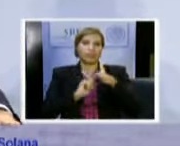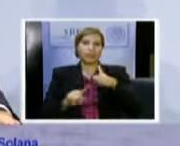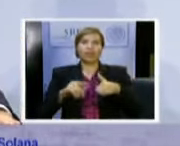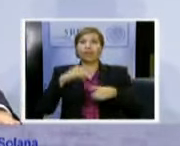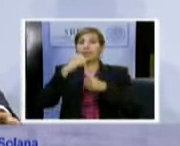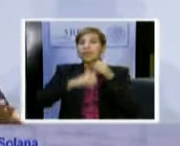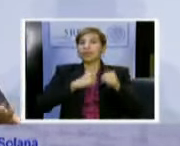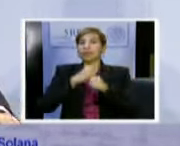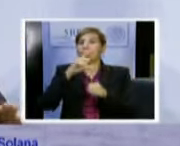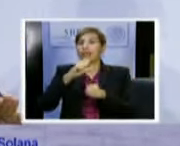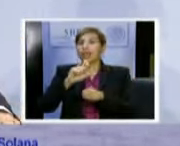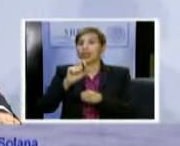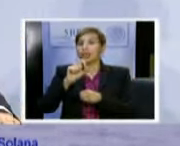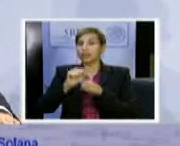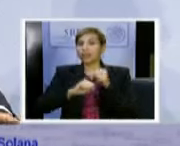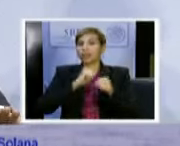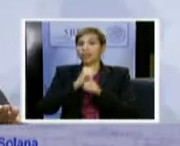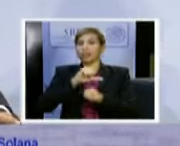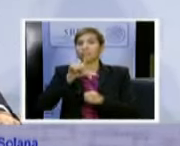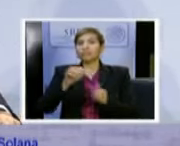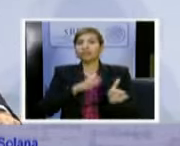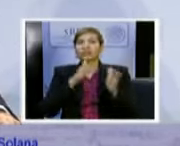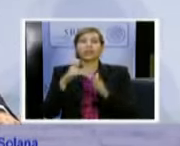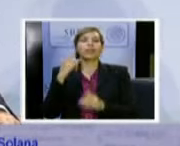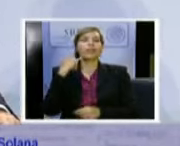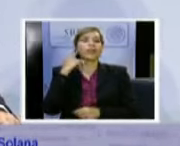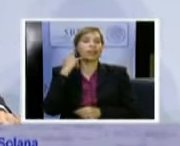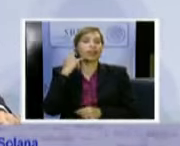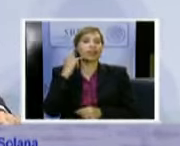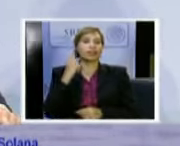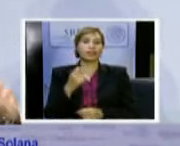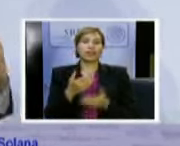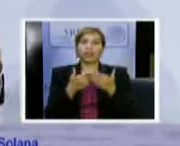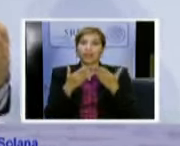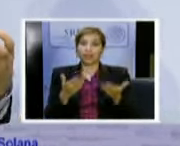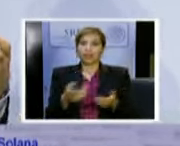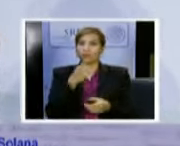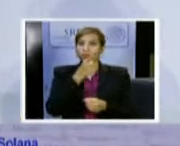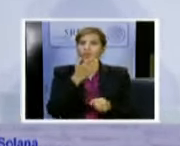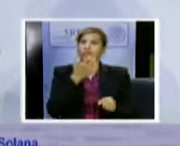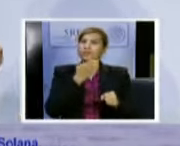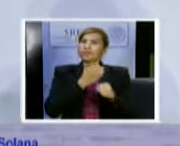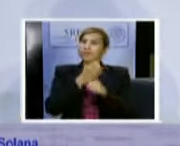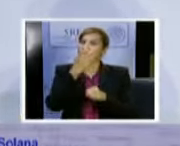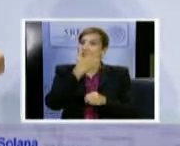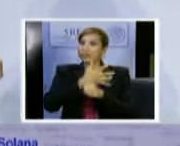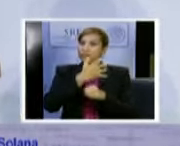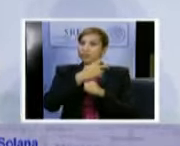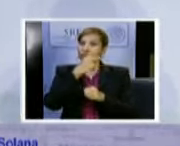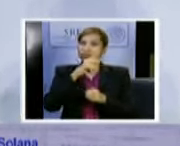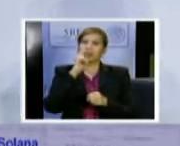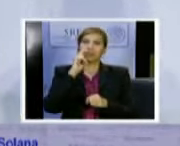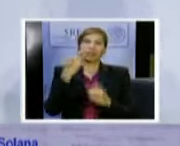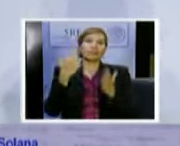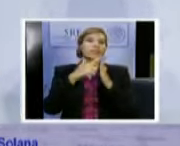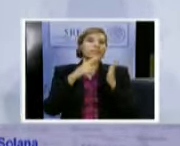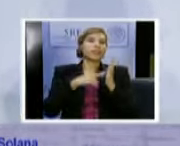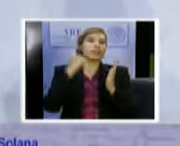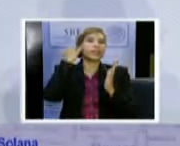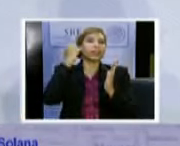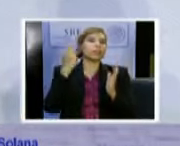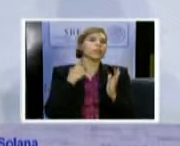de 20 años, podemos decir que California es el estado con una política